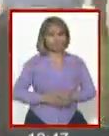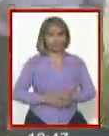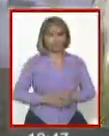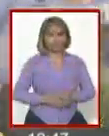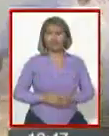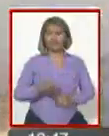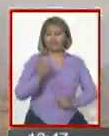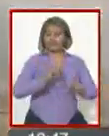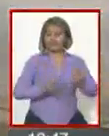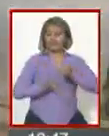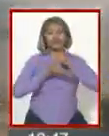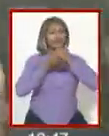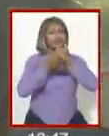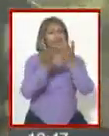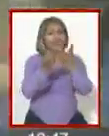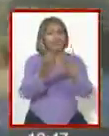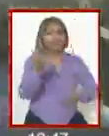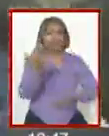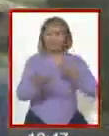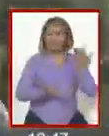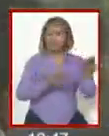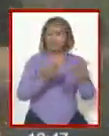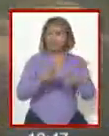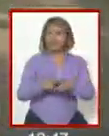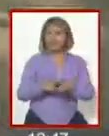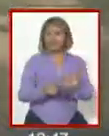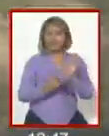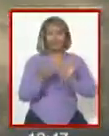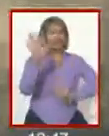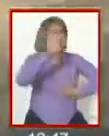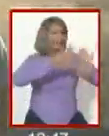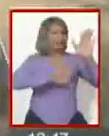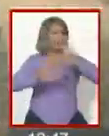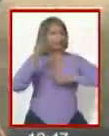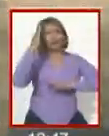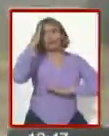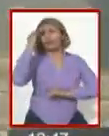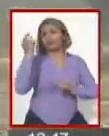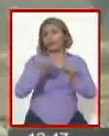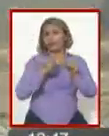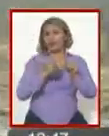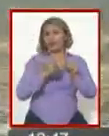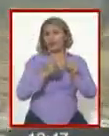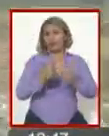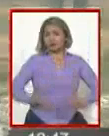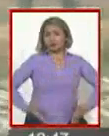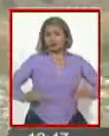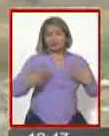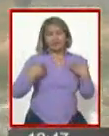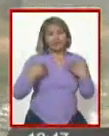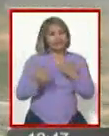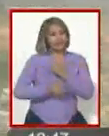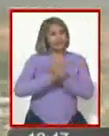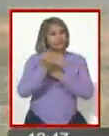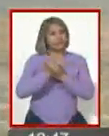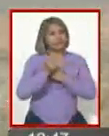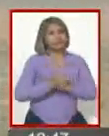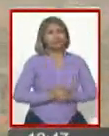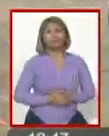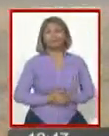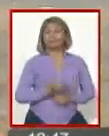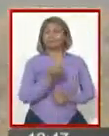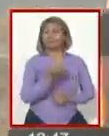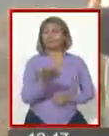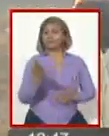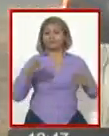Los vecinos también colaboraron para extinguir el incendio, se mostraron preocupados, ya que es primera vez que viven esta situación de peligro.